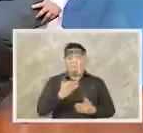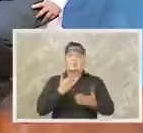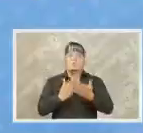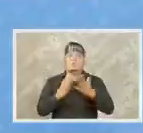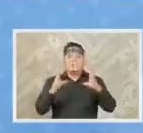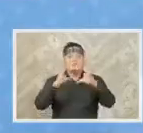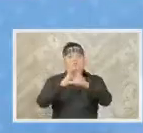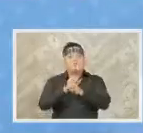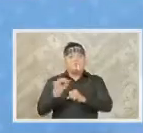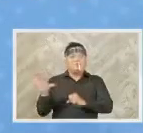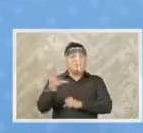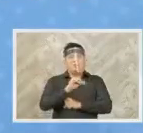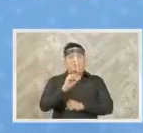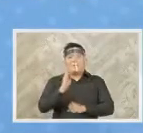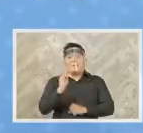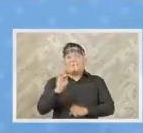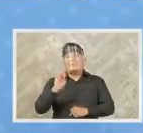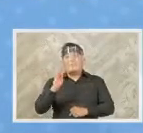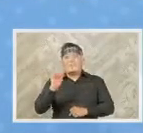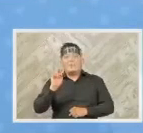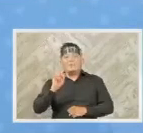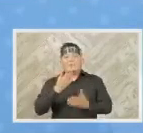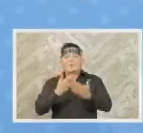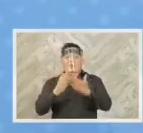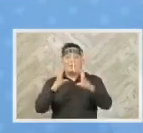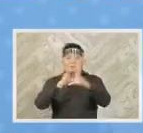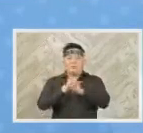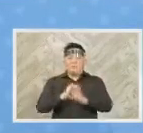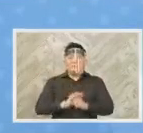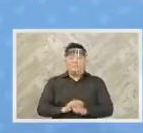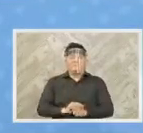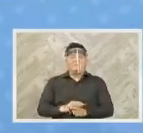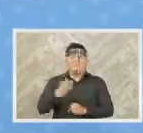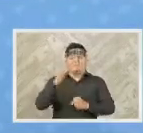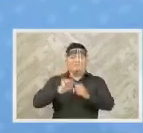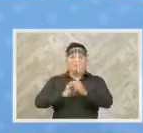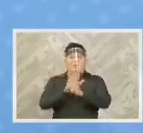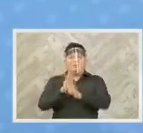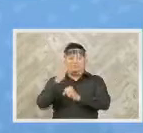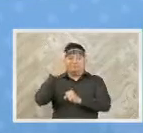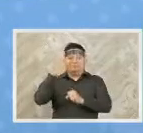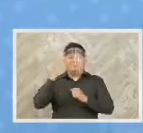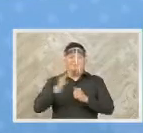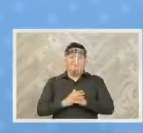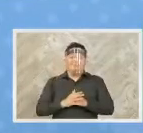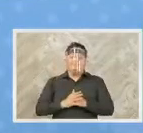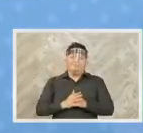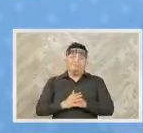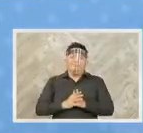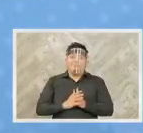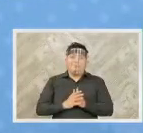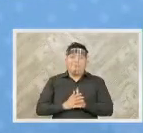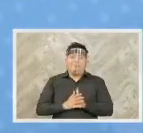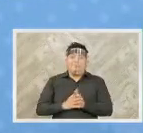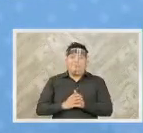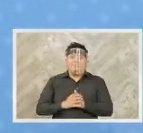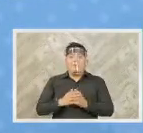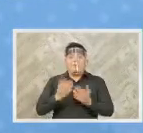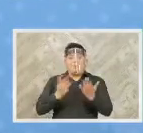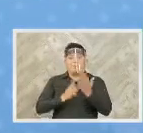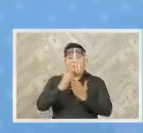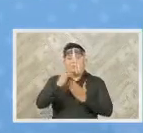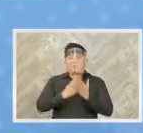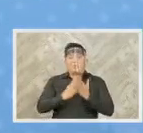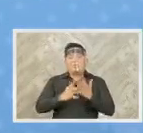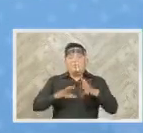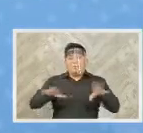noches a todos los ciudadanos. Definitivamente el COVID está dentro de nuestro plan de acción durante todo el 2020.